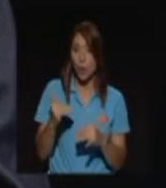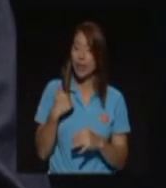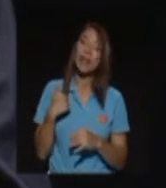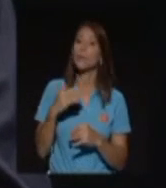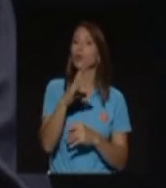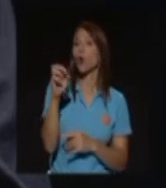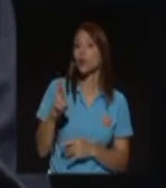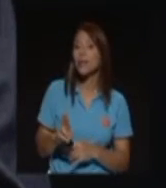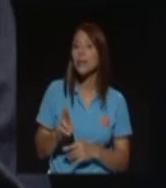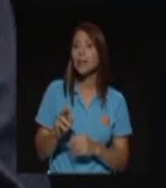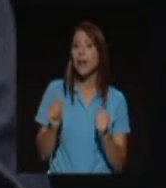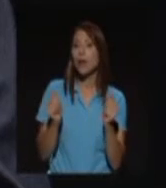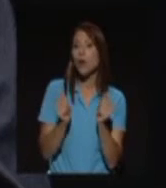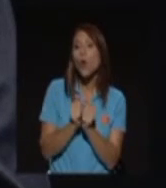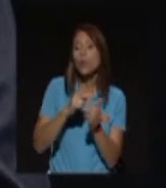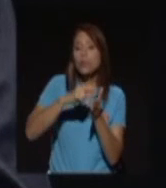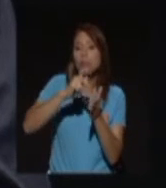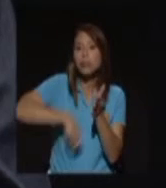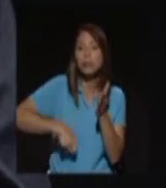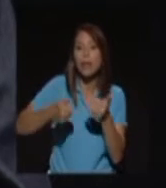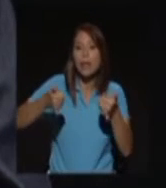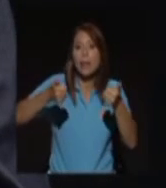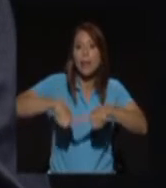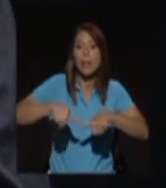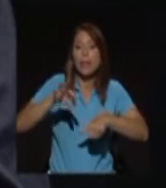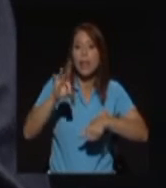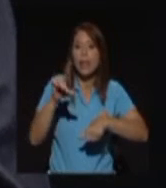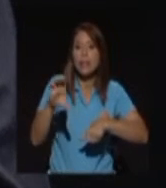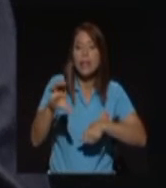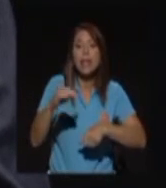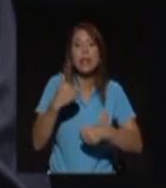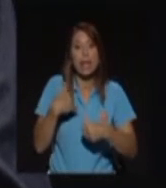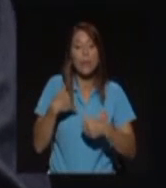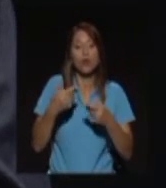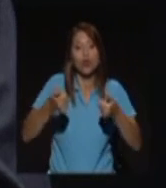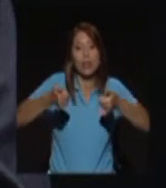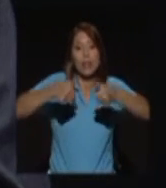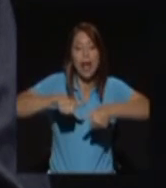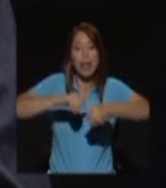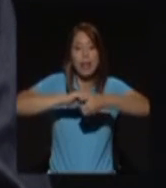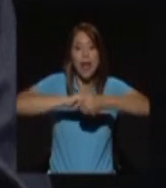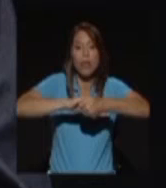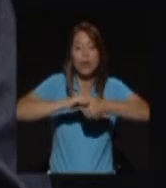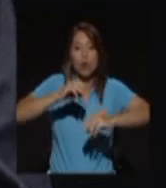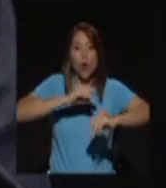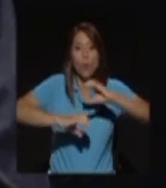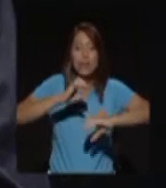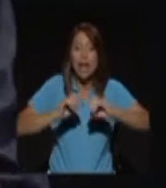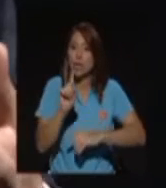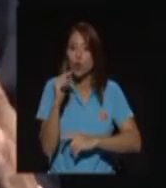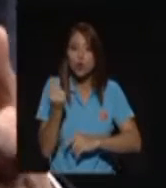digo, con los tratados comerciales, tenemos tratados comerciales no solamente